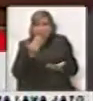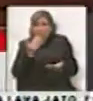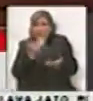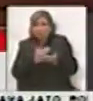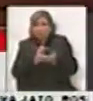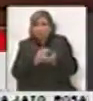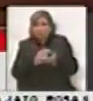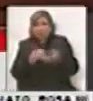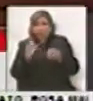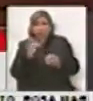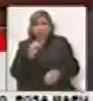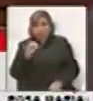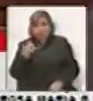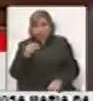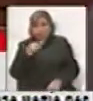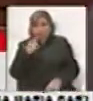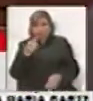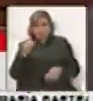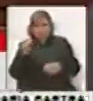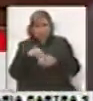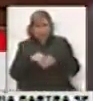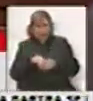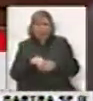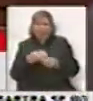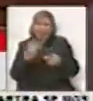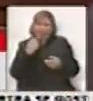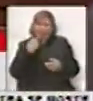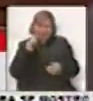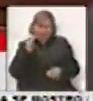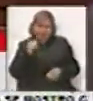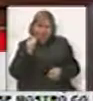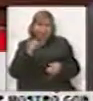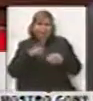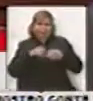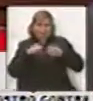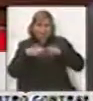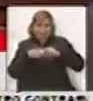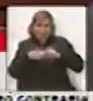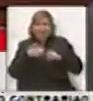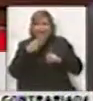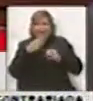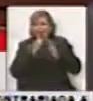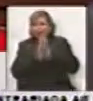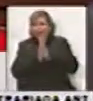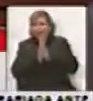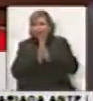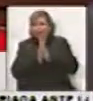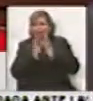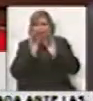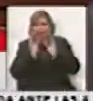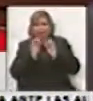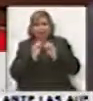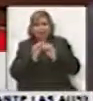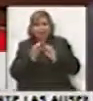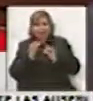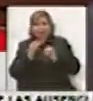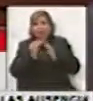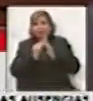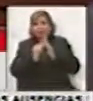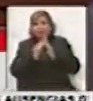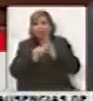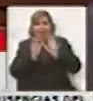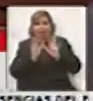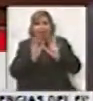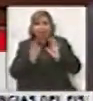a las cooperativas agrarias son como un depósito, ahí sí habría un problema. Y por eso pedimos expresamente que en el artículo